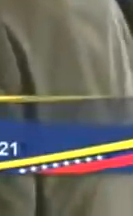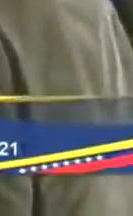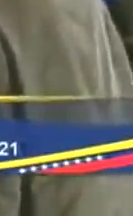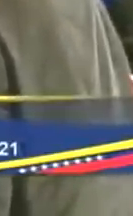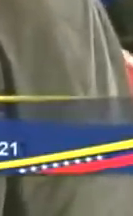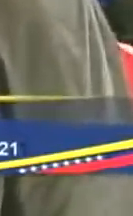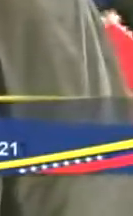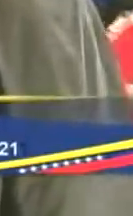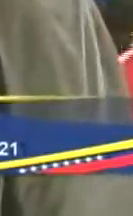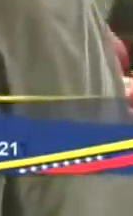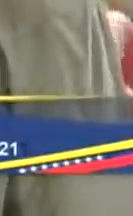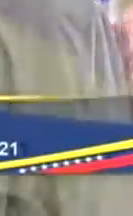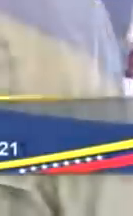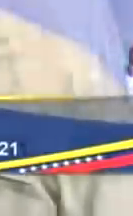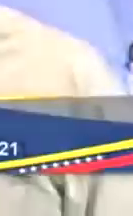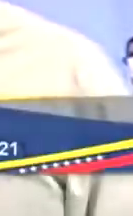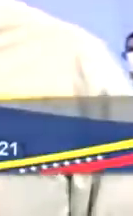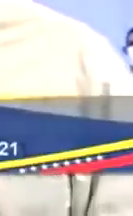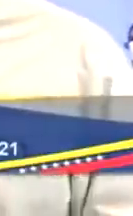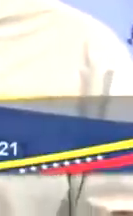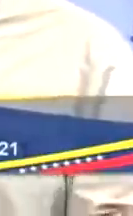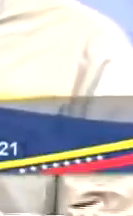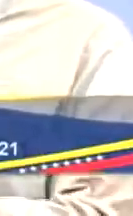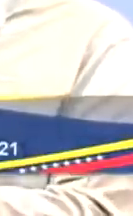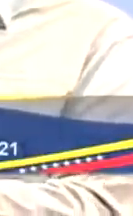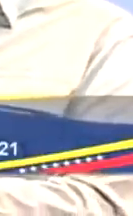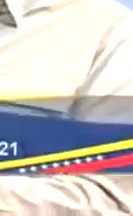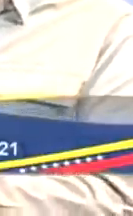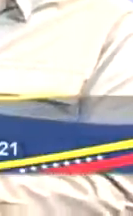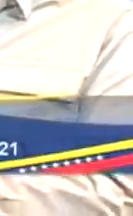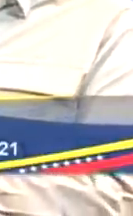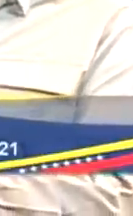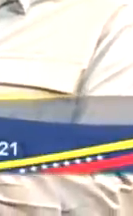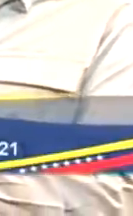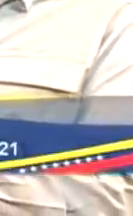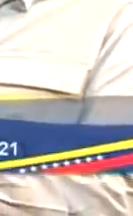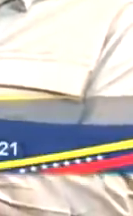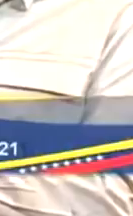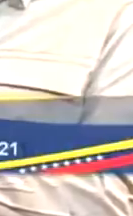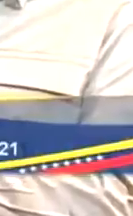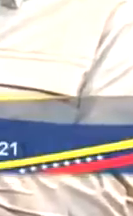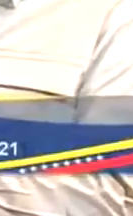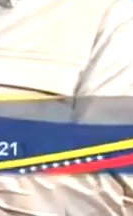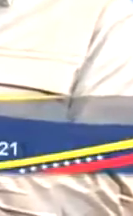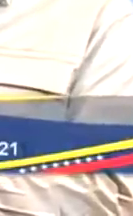datos, automatización y control de procesos industriales.